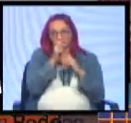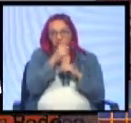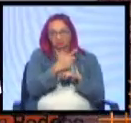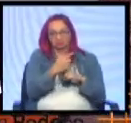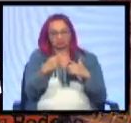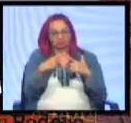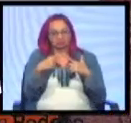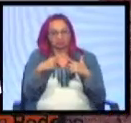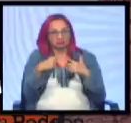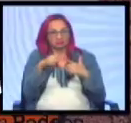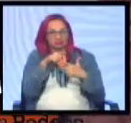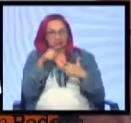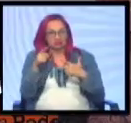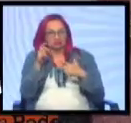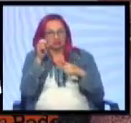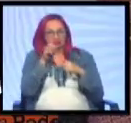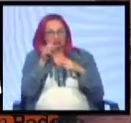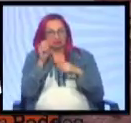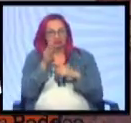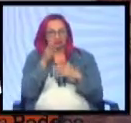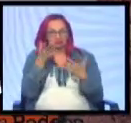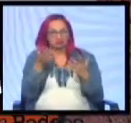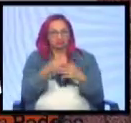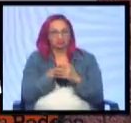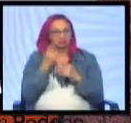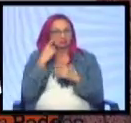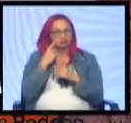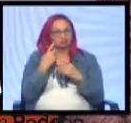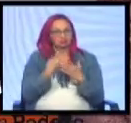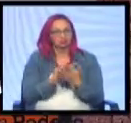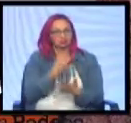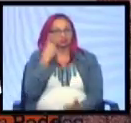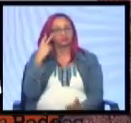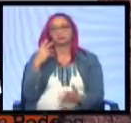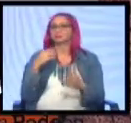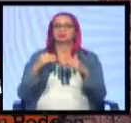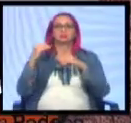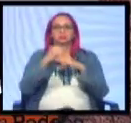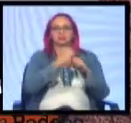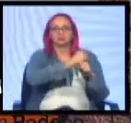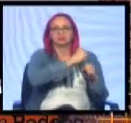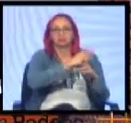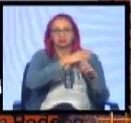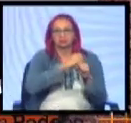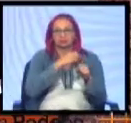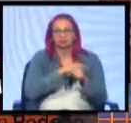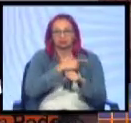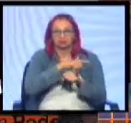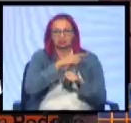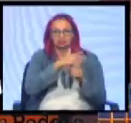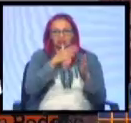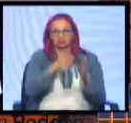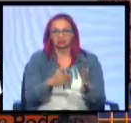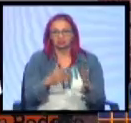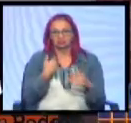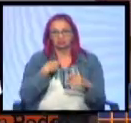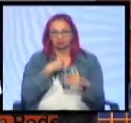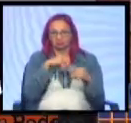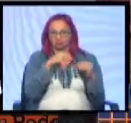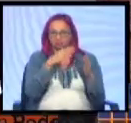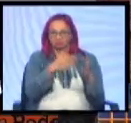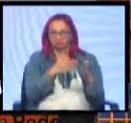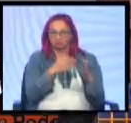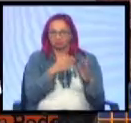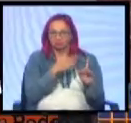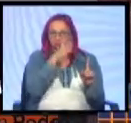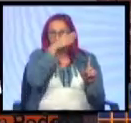sociales, que es el fin primordial. Valoramos altamente el trabajo que hacen los vendedores de lotería. Los vendedores